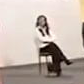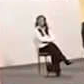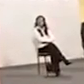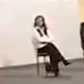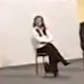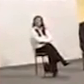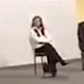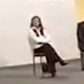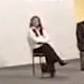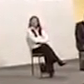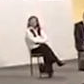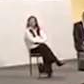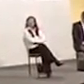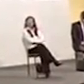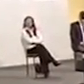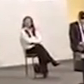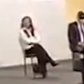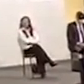no están pensando